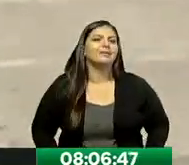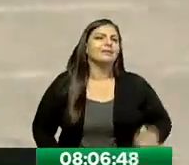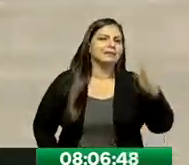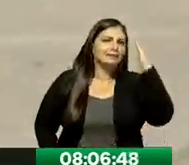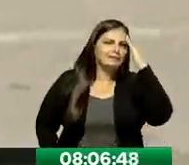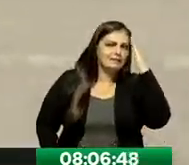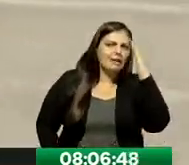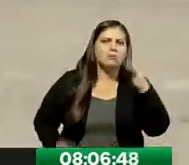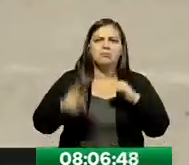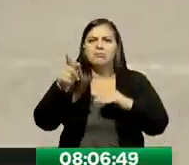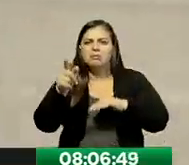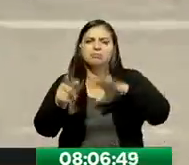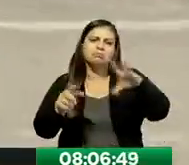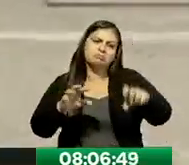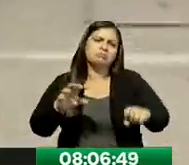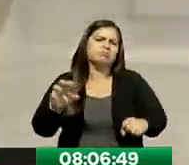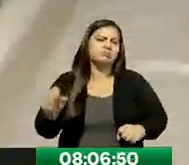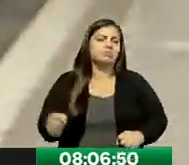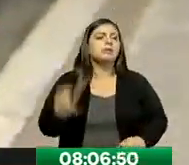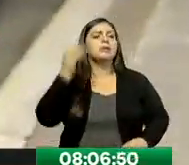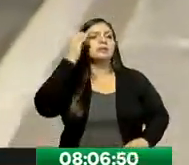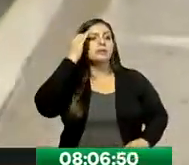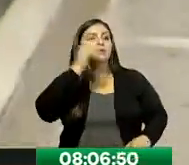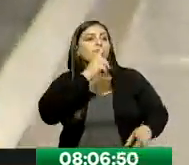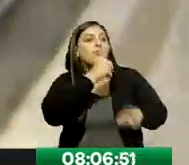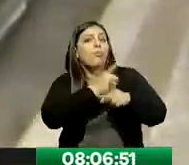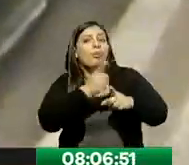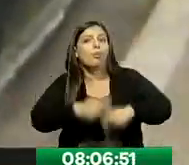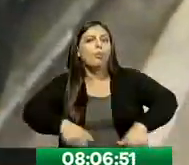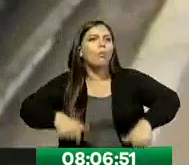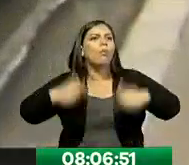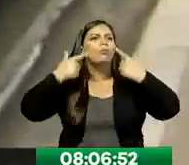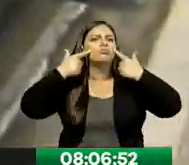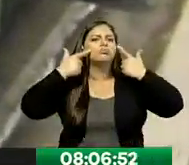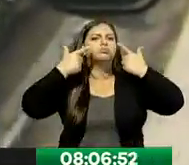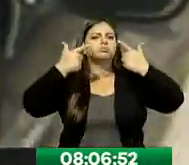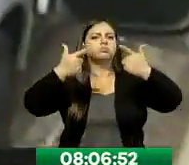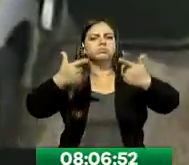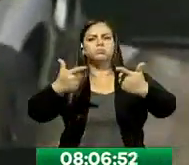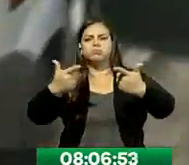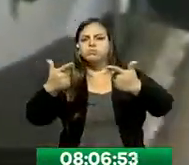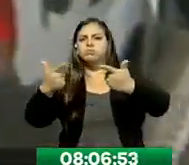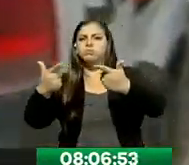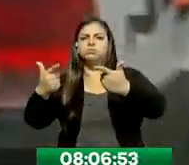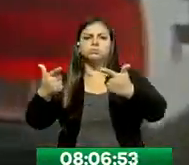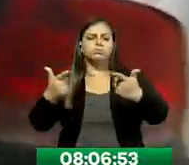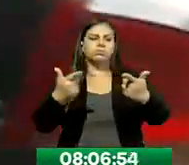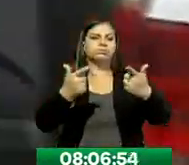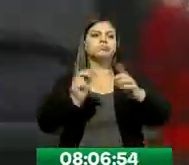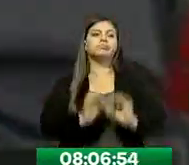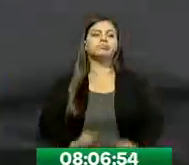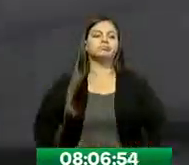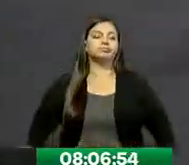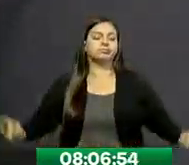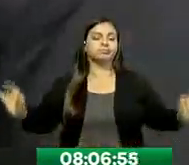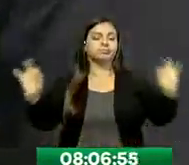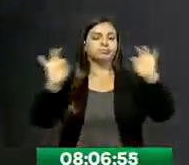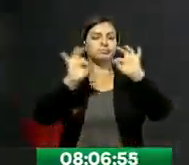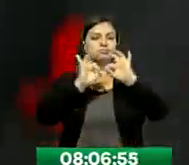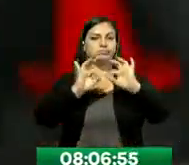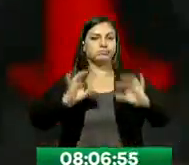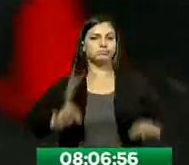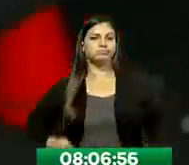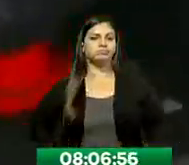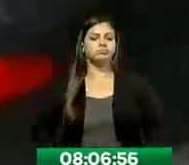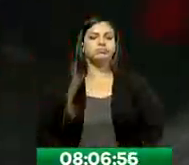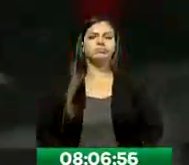este tipo de operativos lo que hace es prevenir, ¿no? Prevenir porque si a lo mejor no, la gente ya se pasa la voz, usted